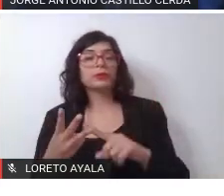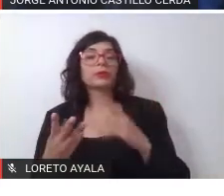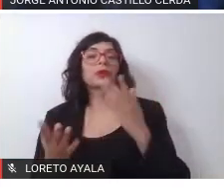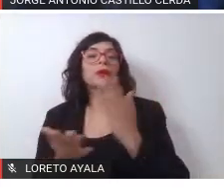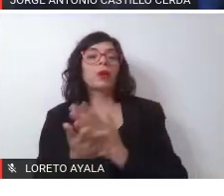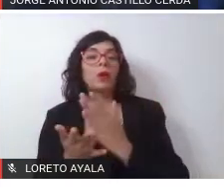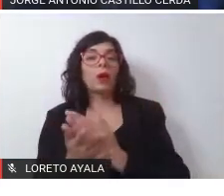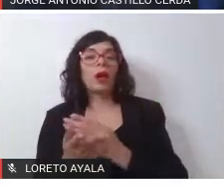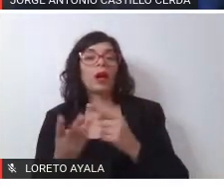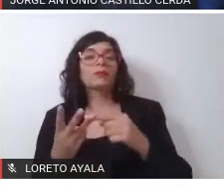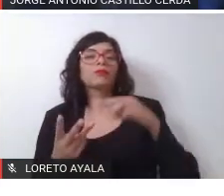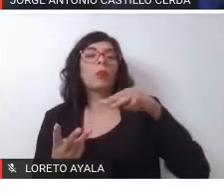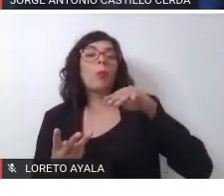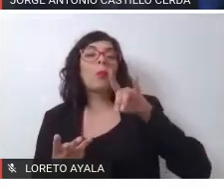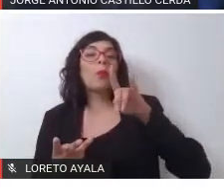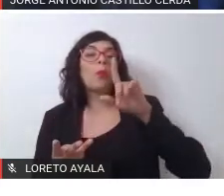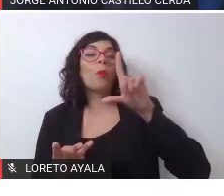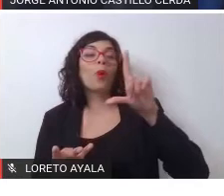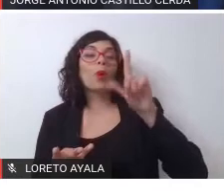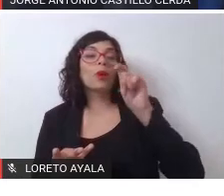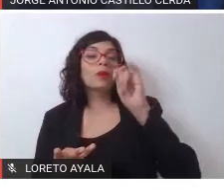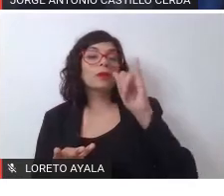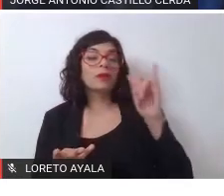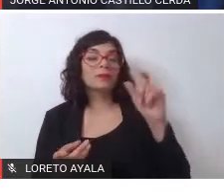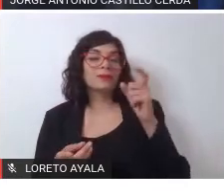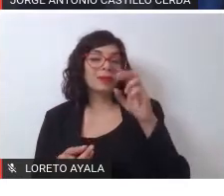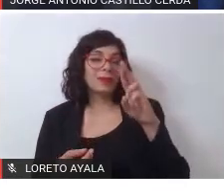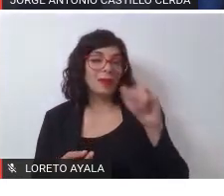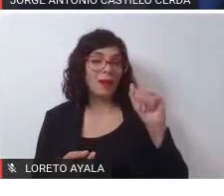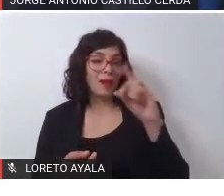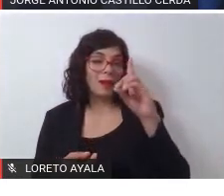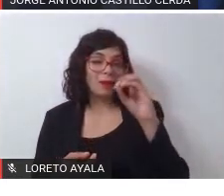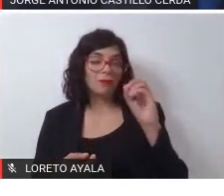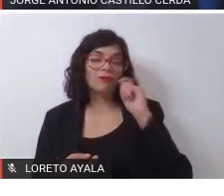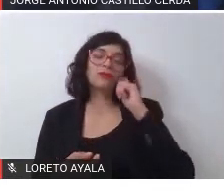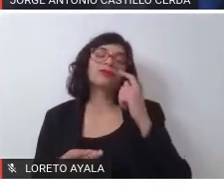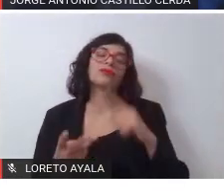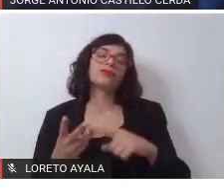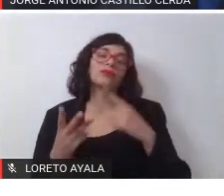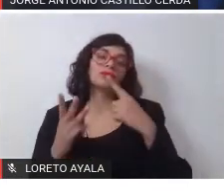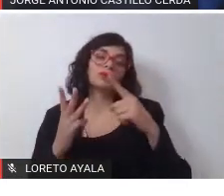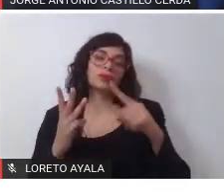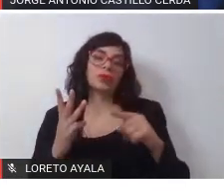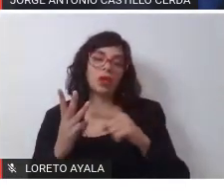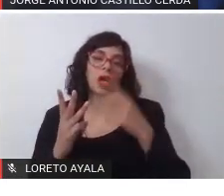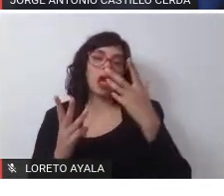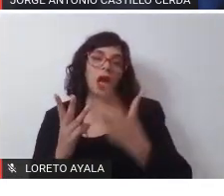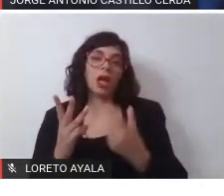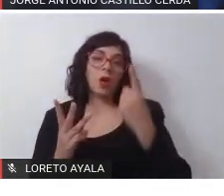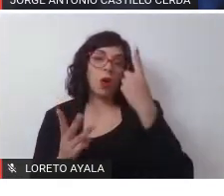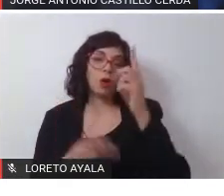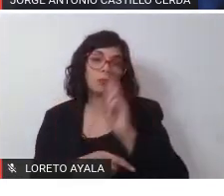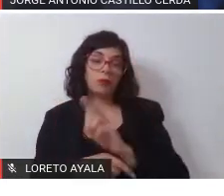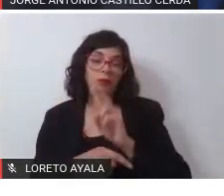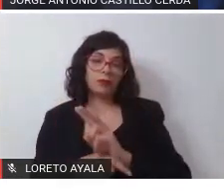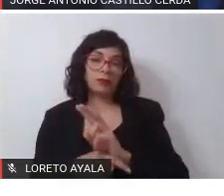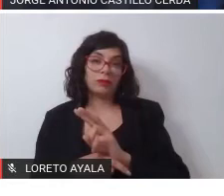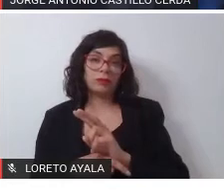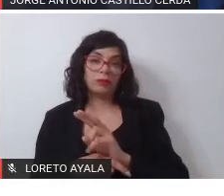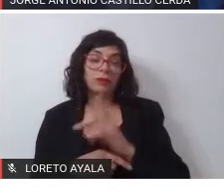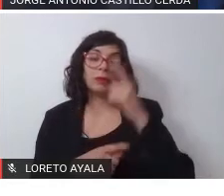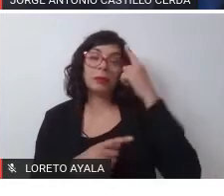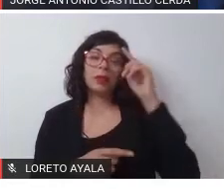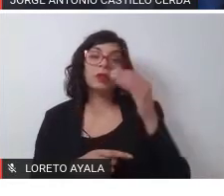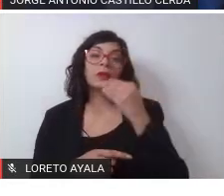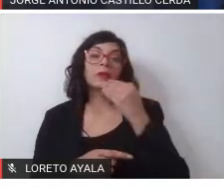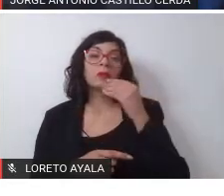rurales multigrado, ¿ya? Que son aquellos que en general son unidocentes, que los vamos a entender así, pero que también en